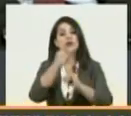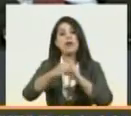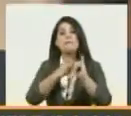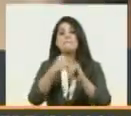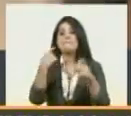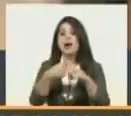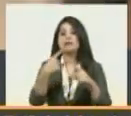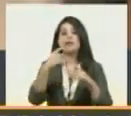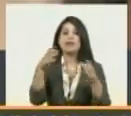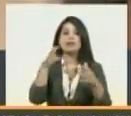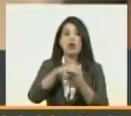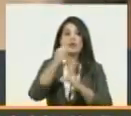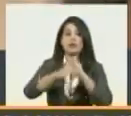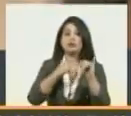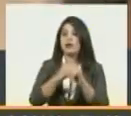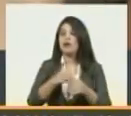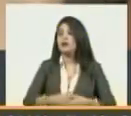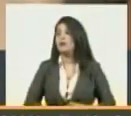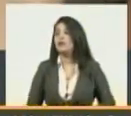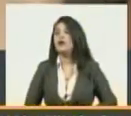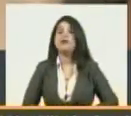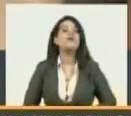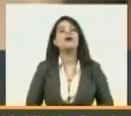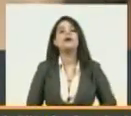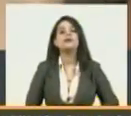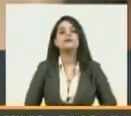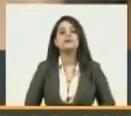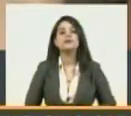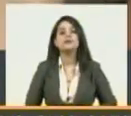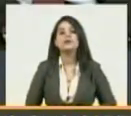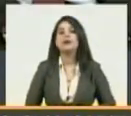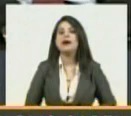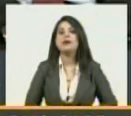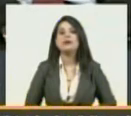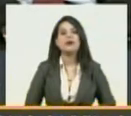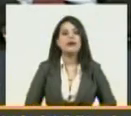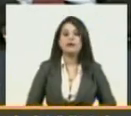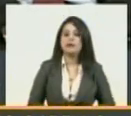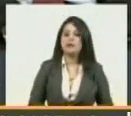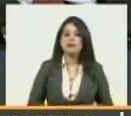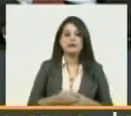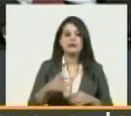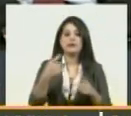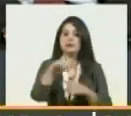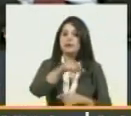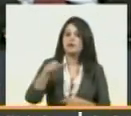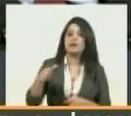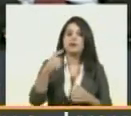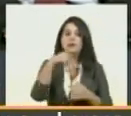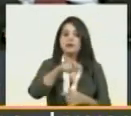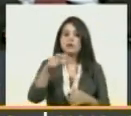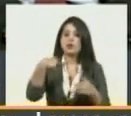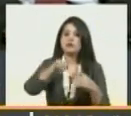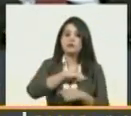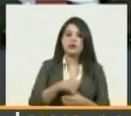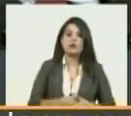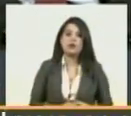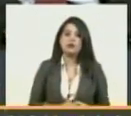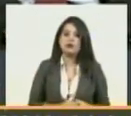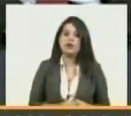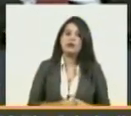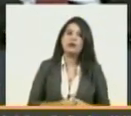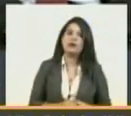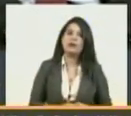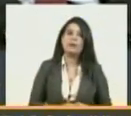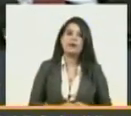Derecho Internacional Público. Y al grupo de los obnubilados, ciegos y sordos, los